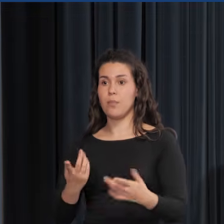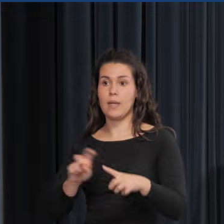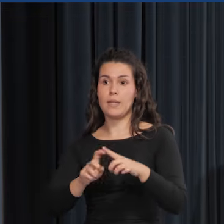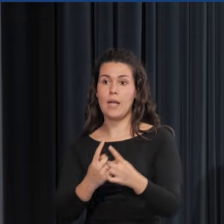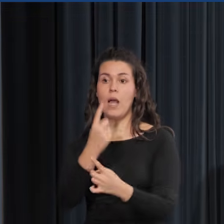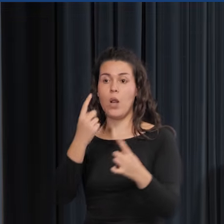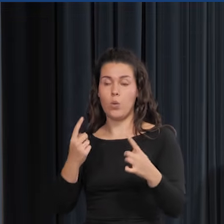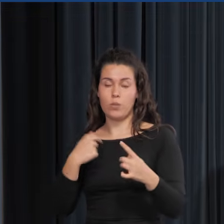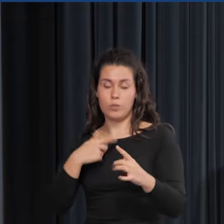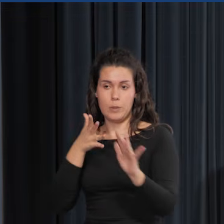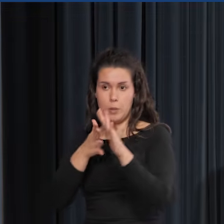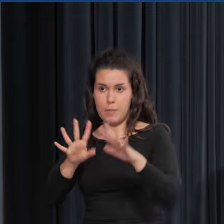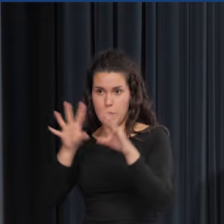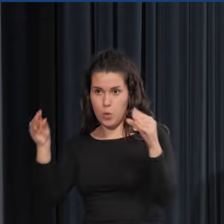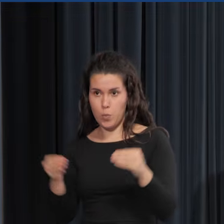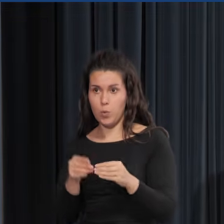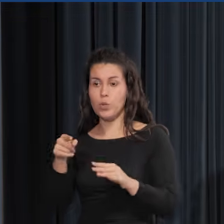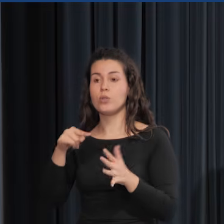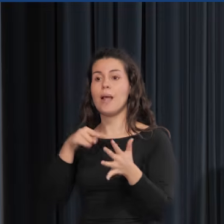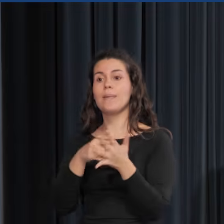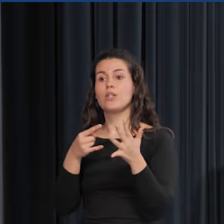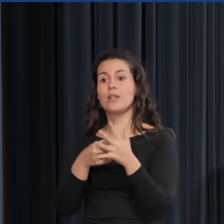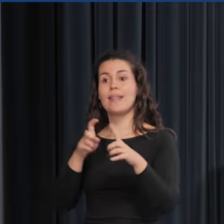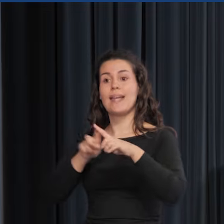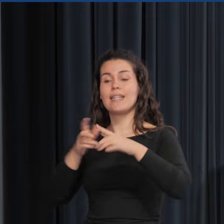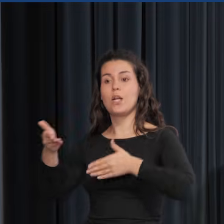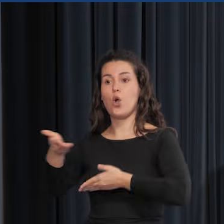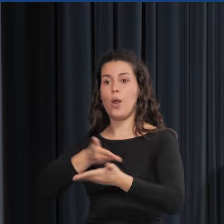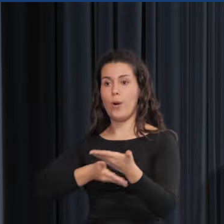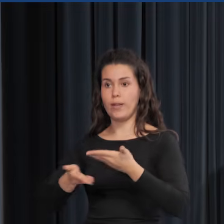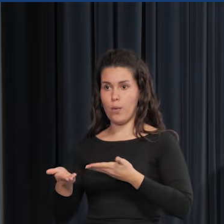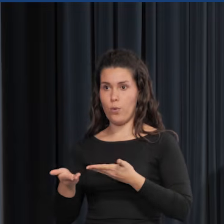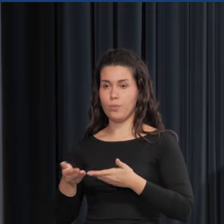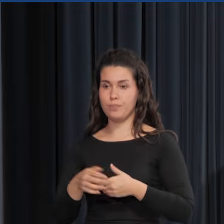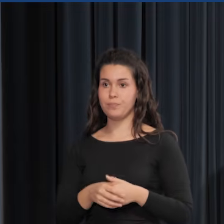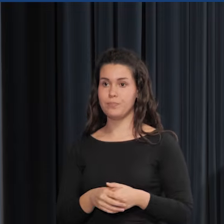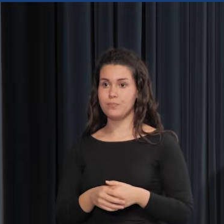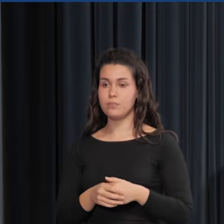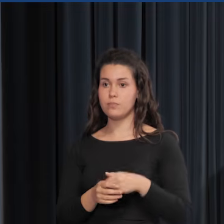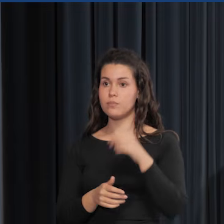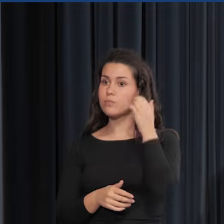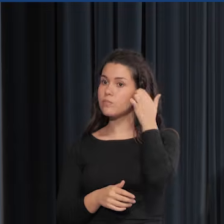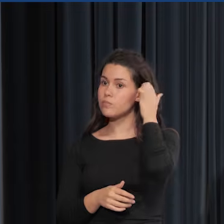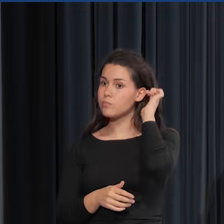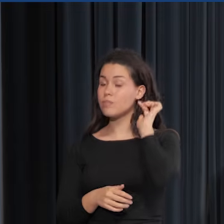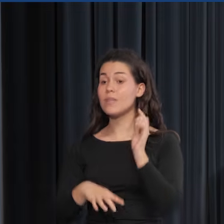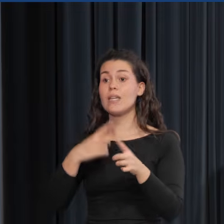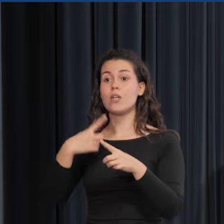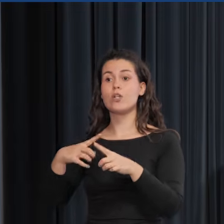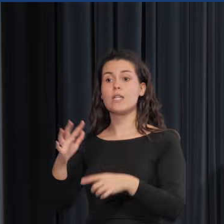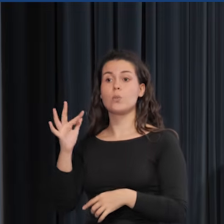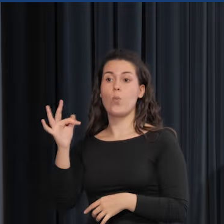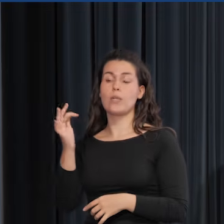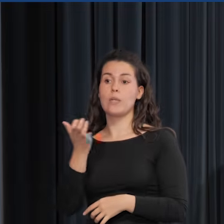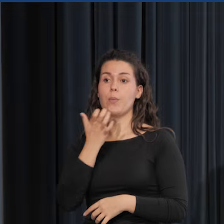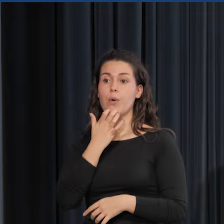resumida, pues tenemos que decir que es una metodología de carácter colaborativo que entre sus virtudes permite que